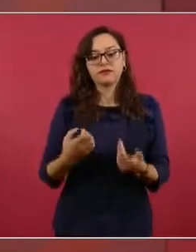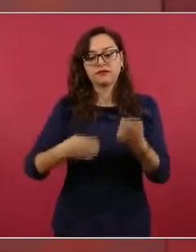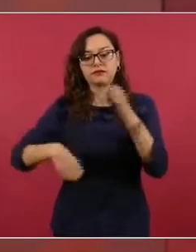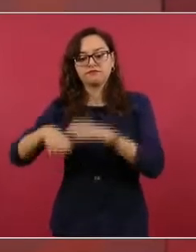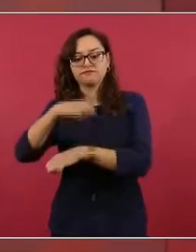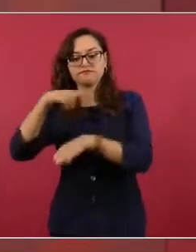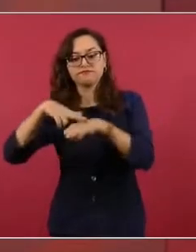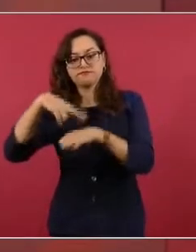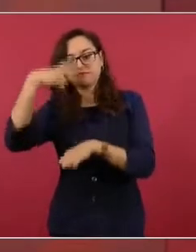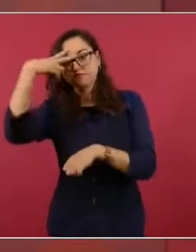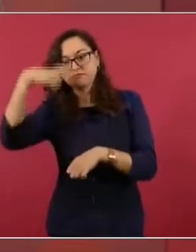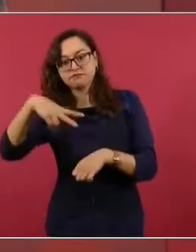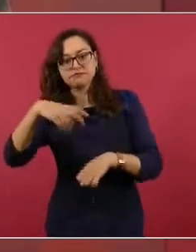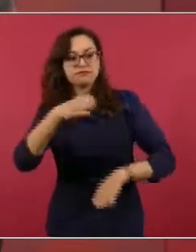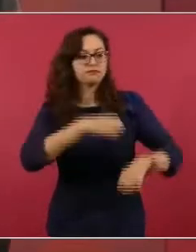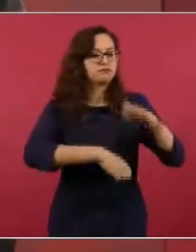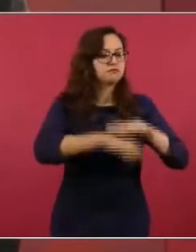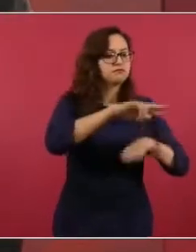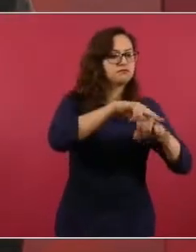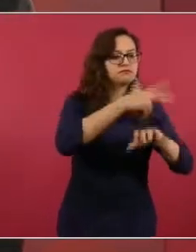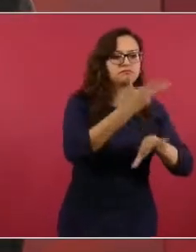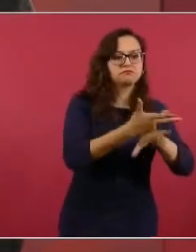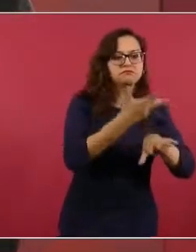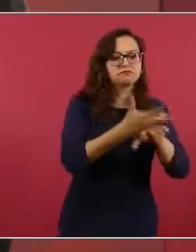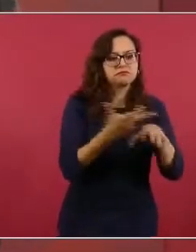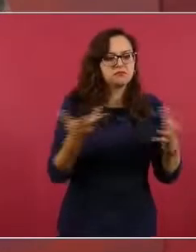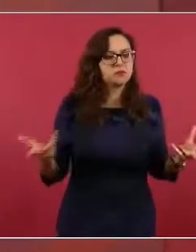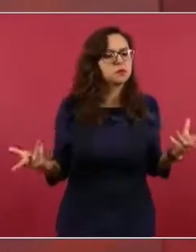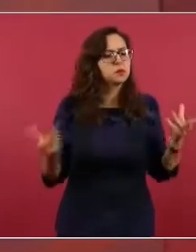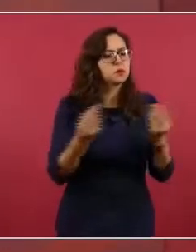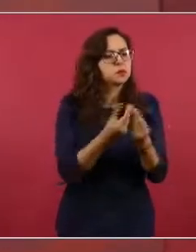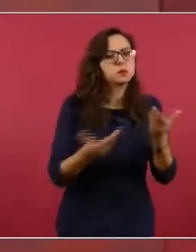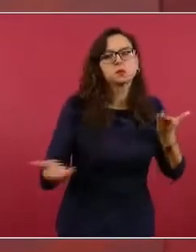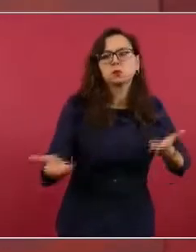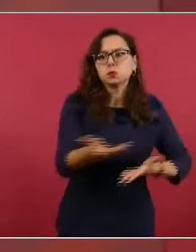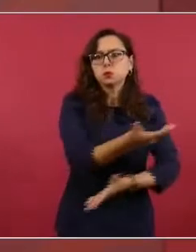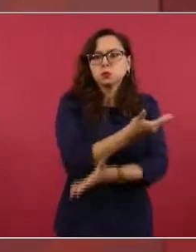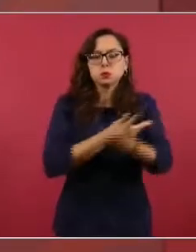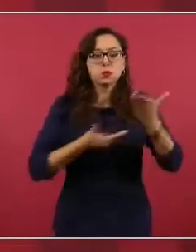mexicanos y estadounidenses, tampoco se trata el tema.